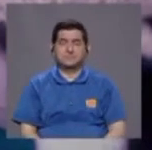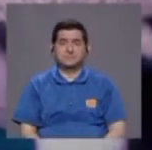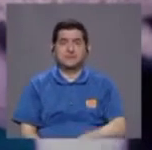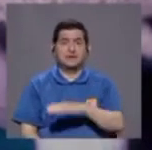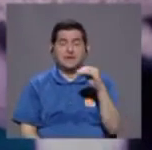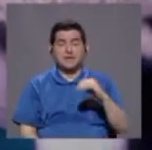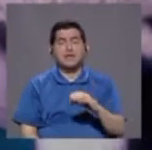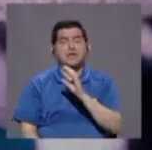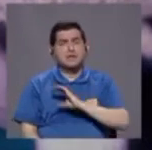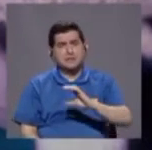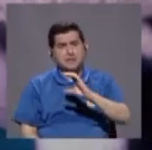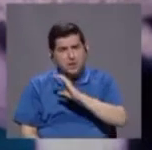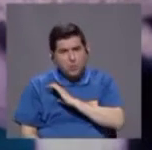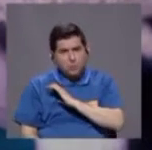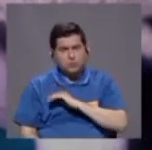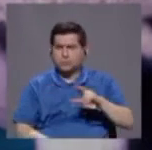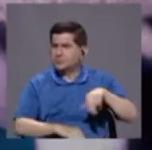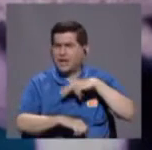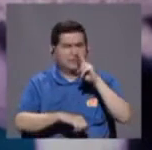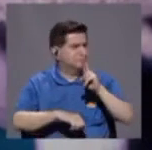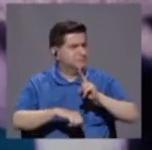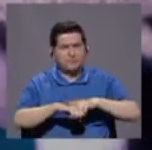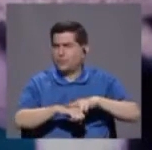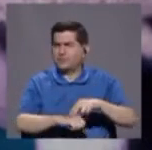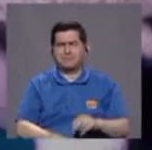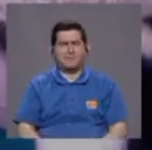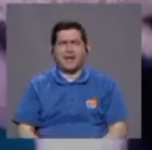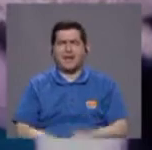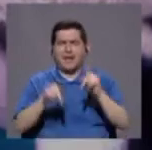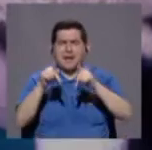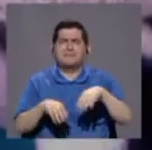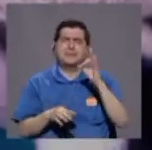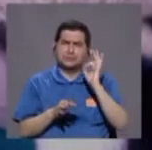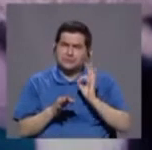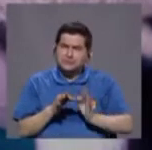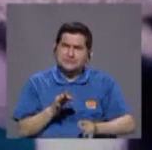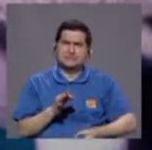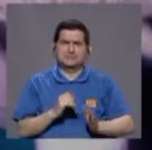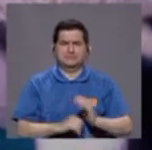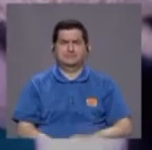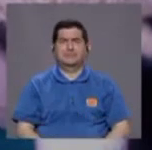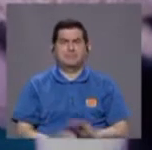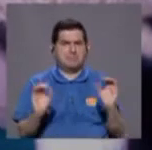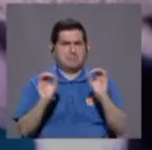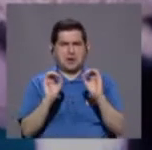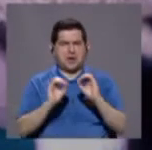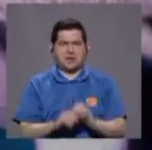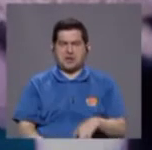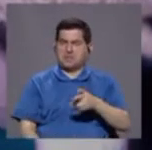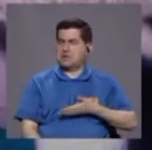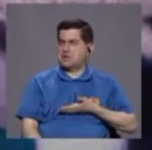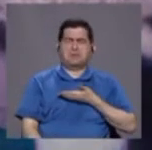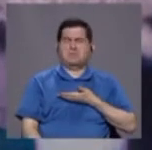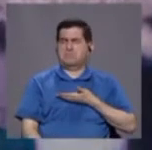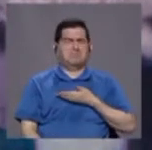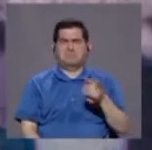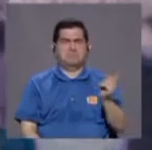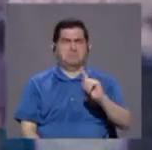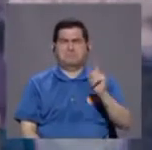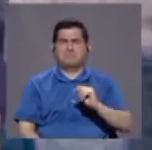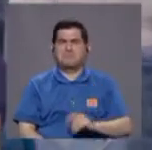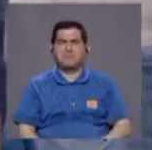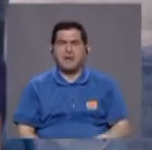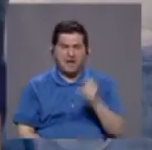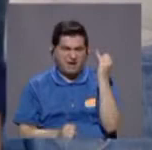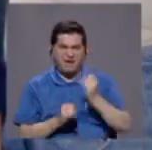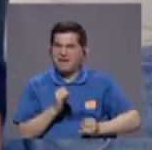de comportamiento normal, una persona sencilla, ¿no? Nada de ostentoso, para nada era lo último